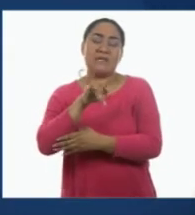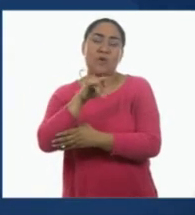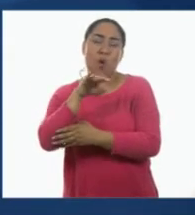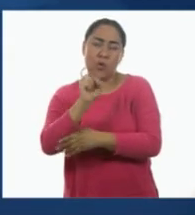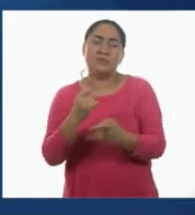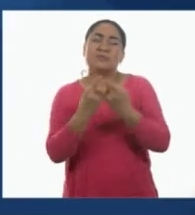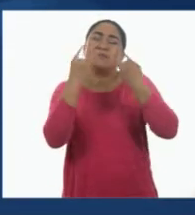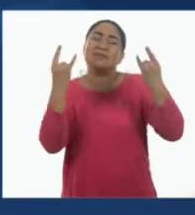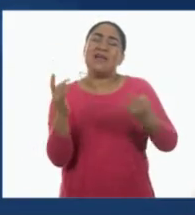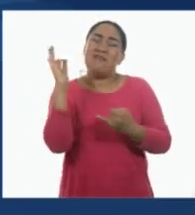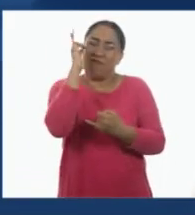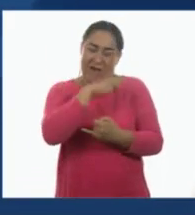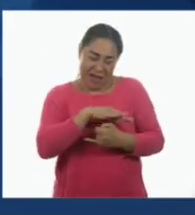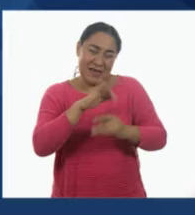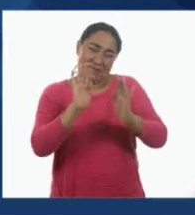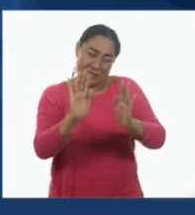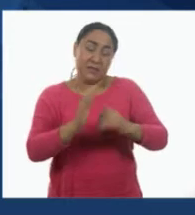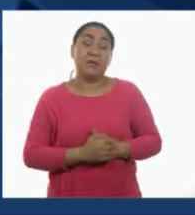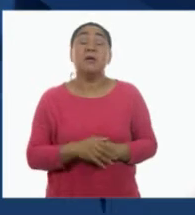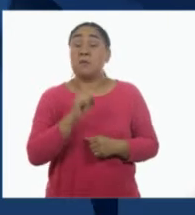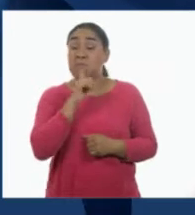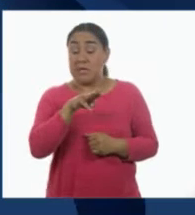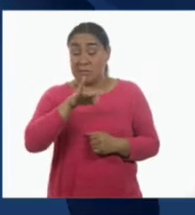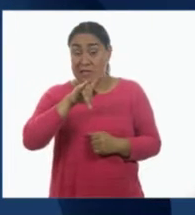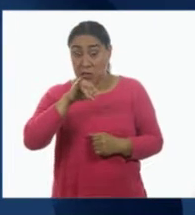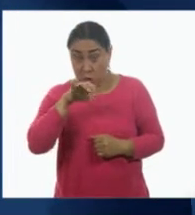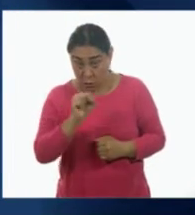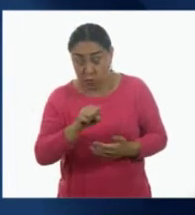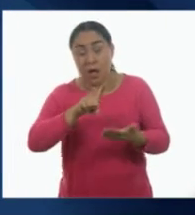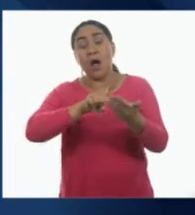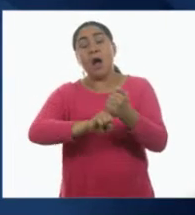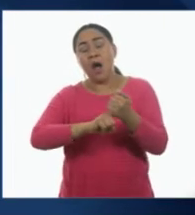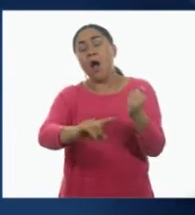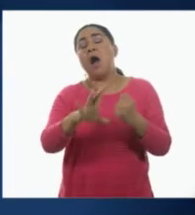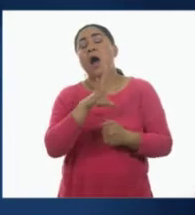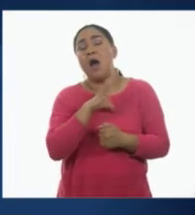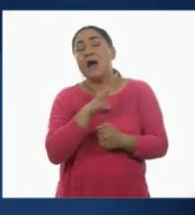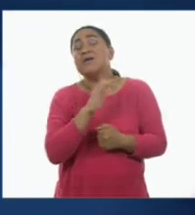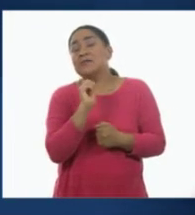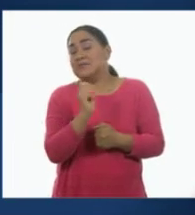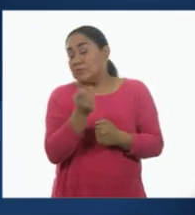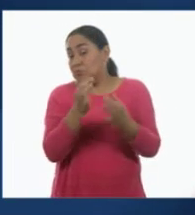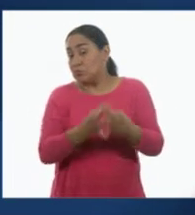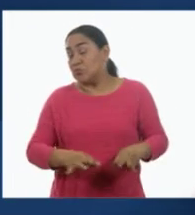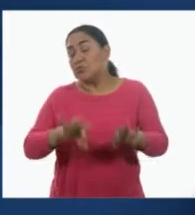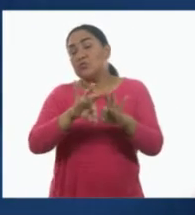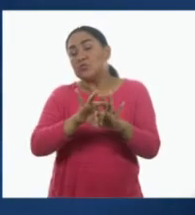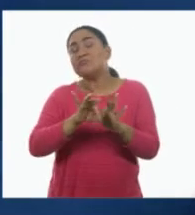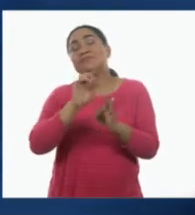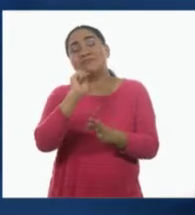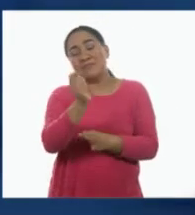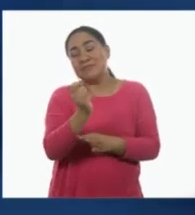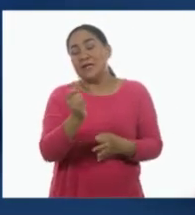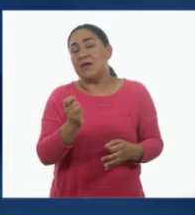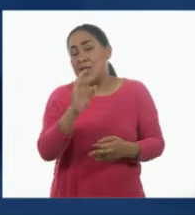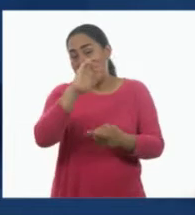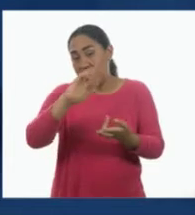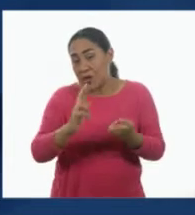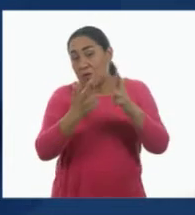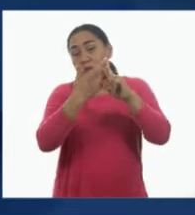en relación con ellos. Además, los mitos tuvieron mucha importancia y relación con las creencias y la vida religiosa,